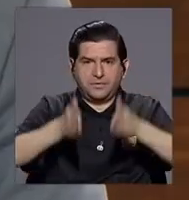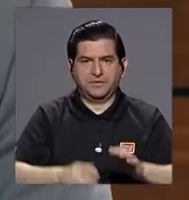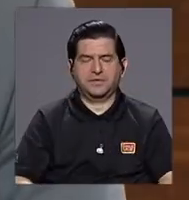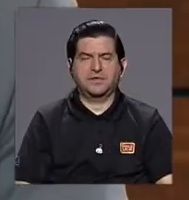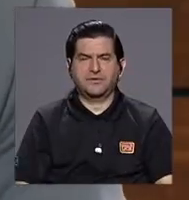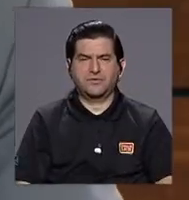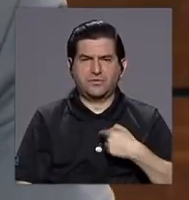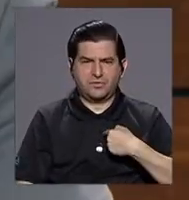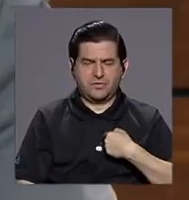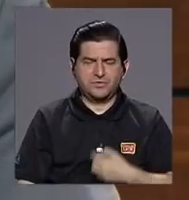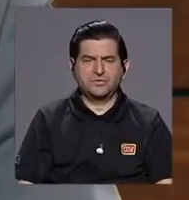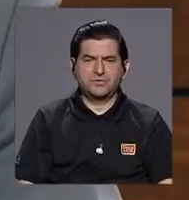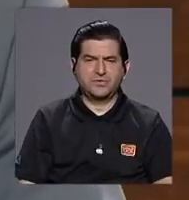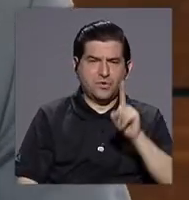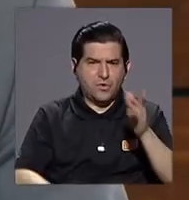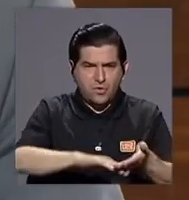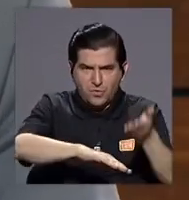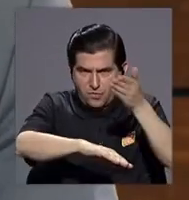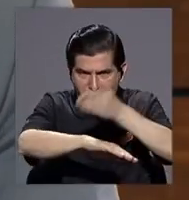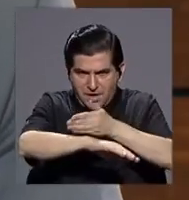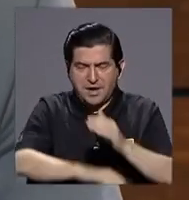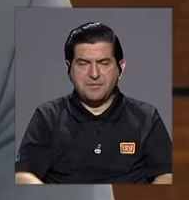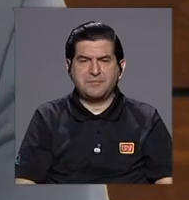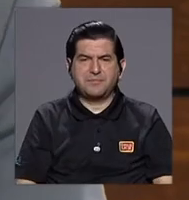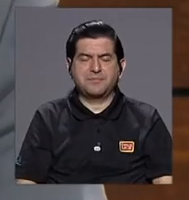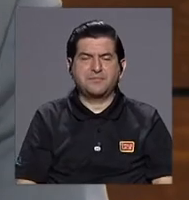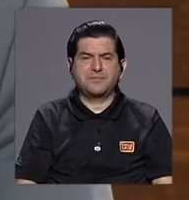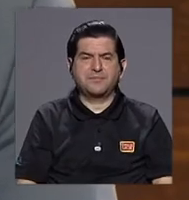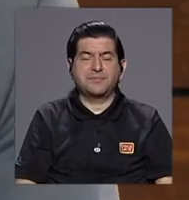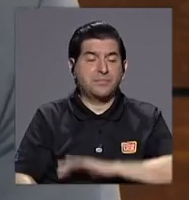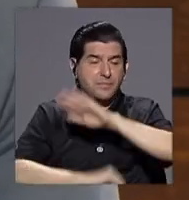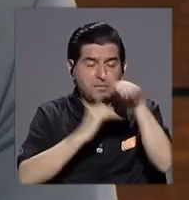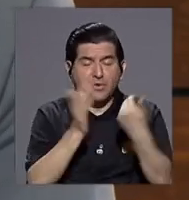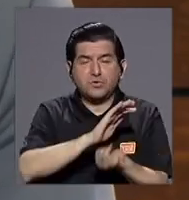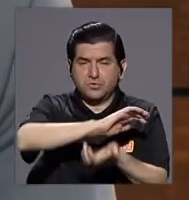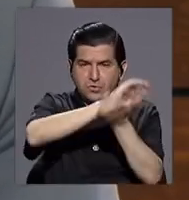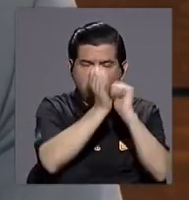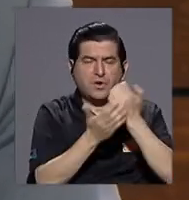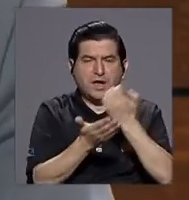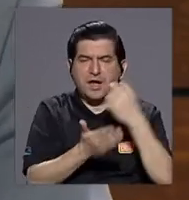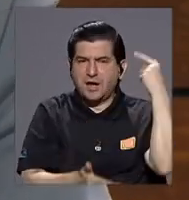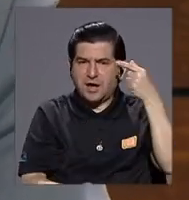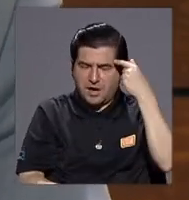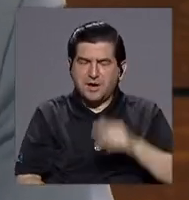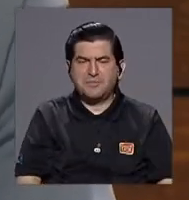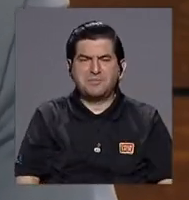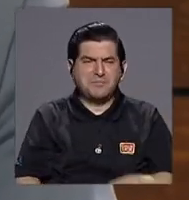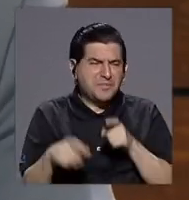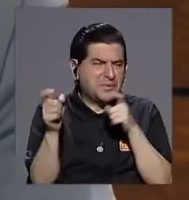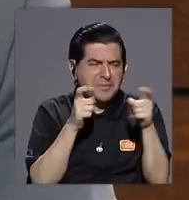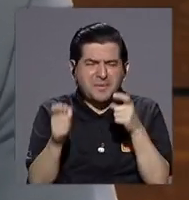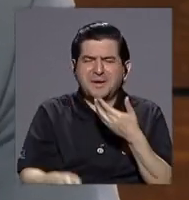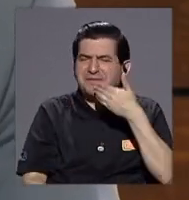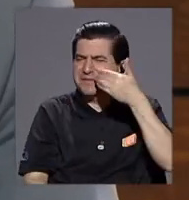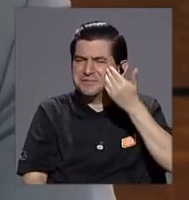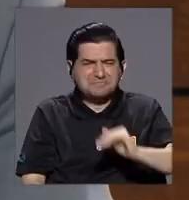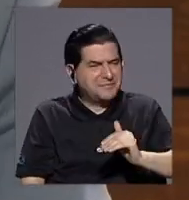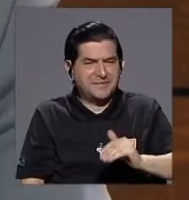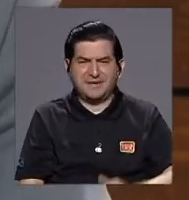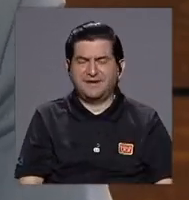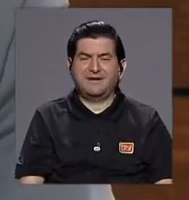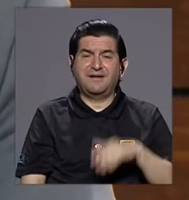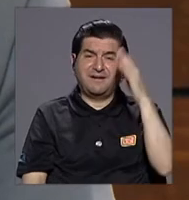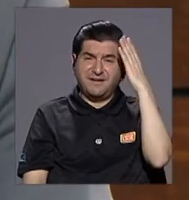Doy un salto. El formato en el que se ha manejado toda esta reforma fiscal ha sido muy deficitario. Con